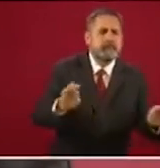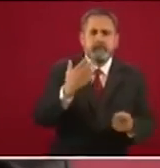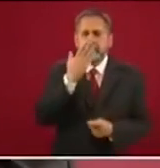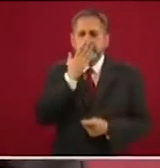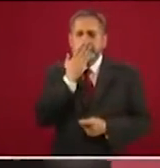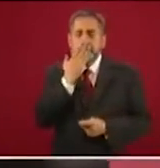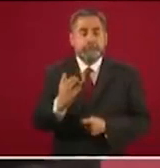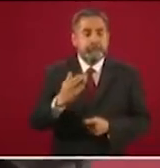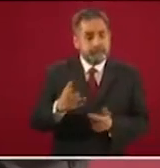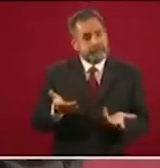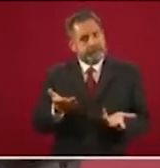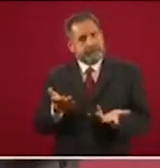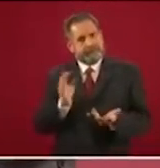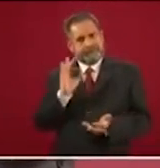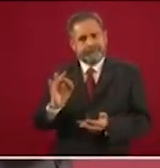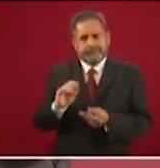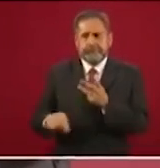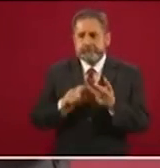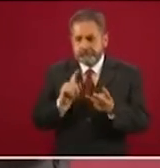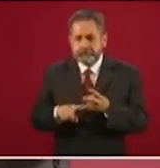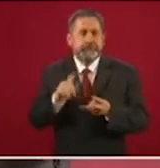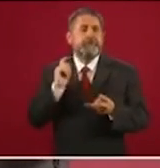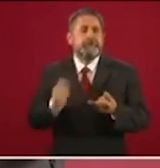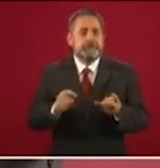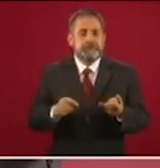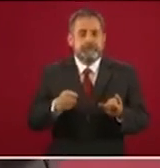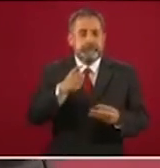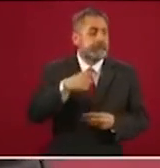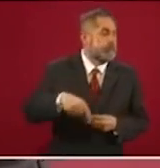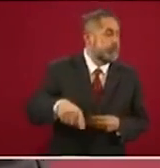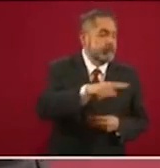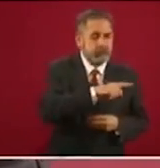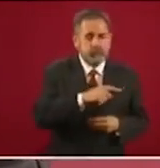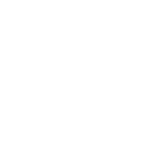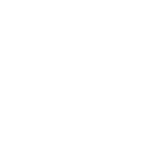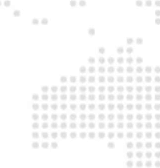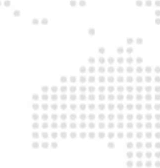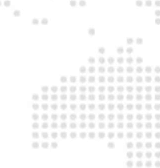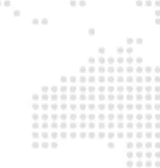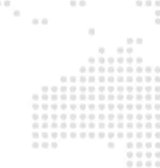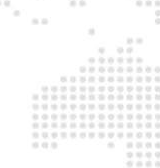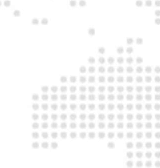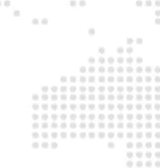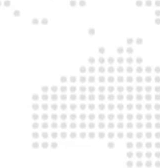propósito o como consecuencia de las dos anteriores, logramos grandes ahorros.